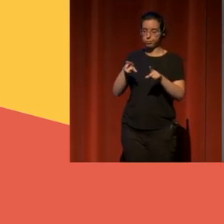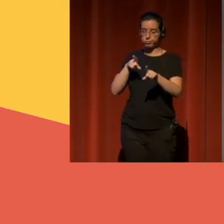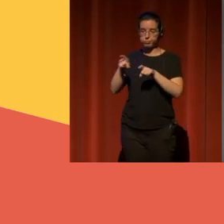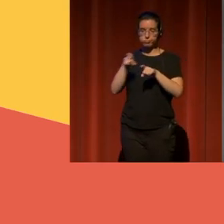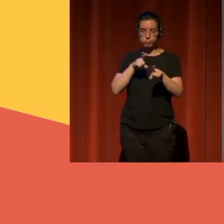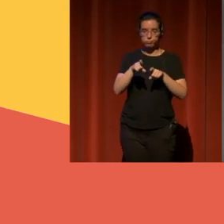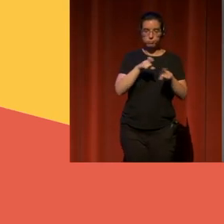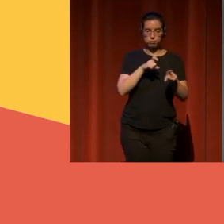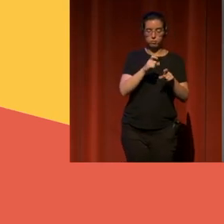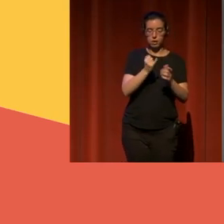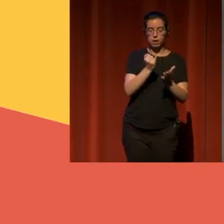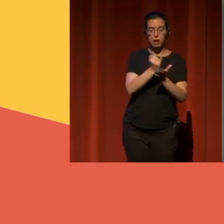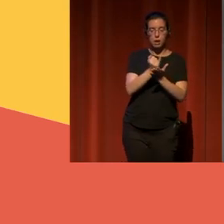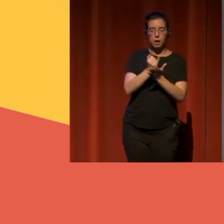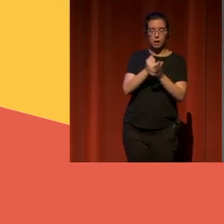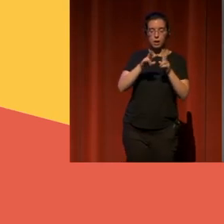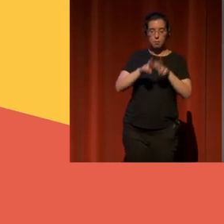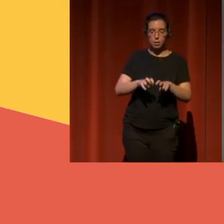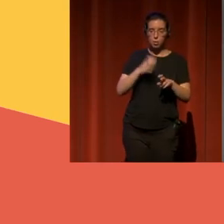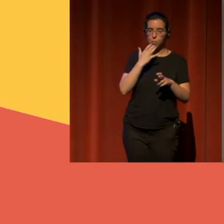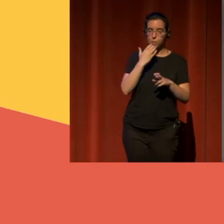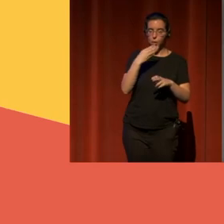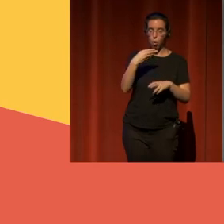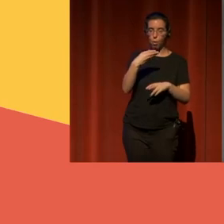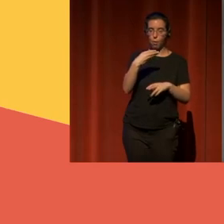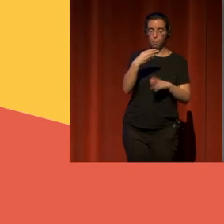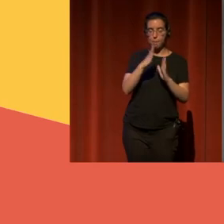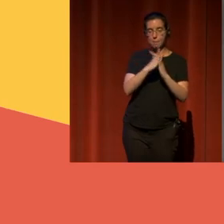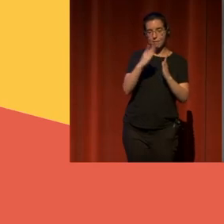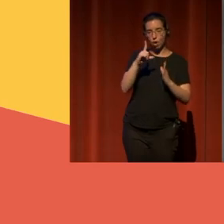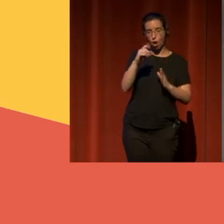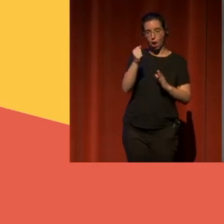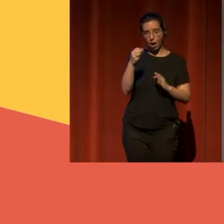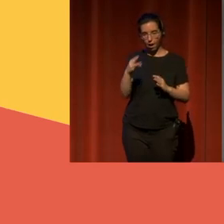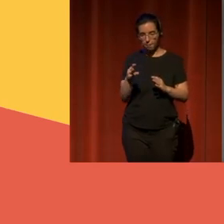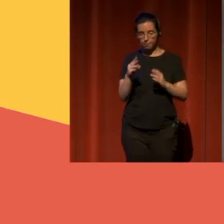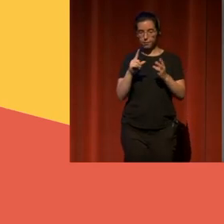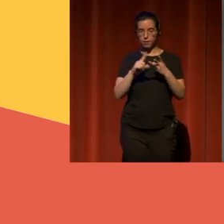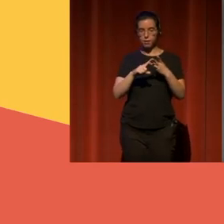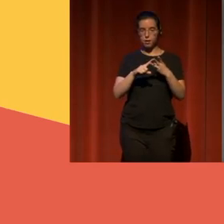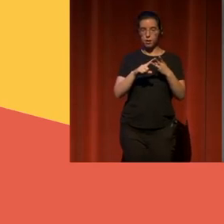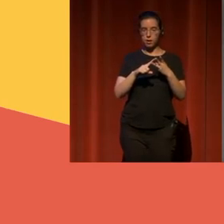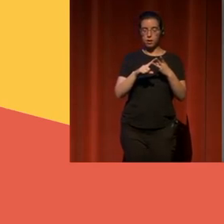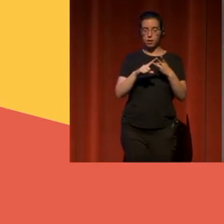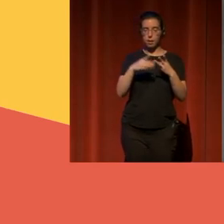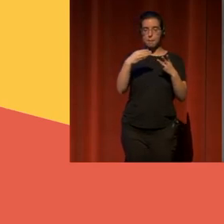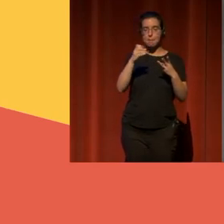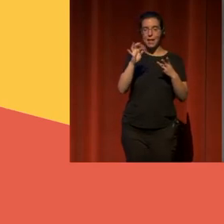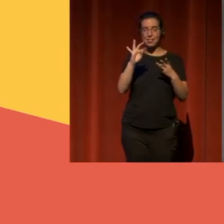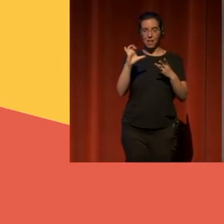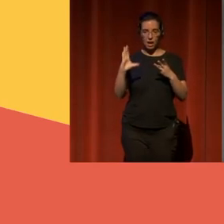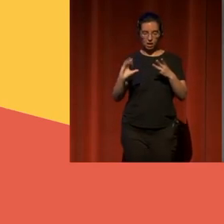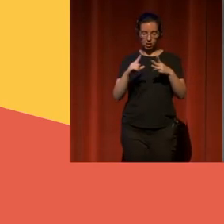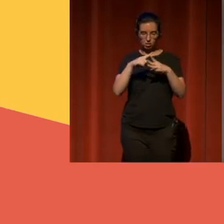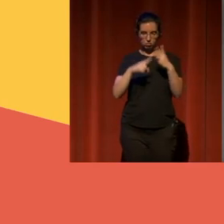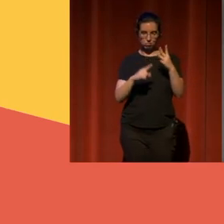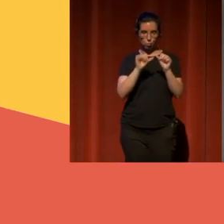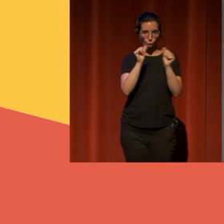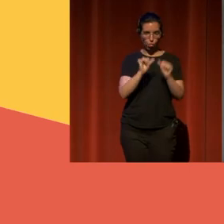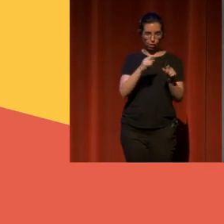esta investigación el modelo BiblioLab, el proyecto Labs Bibliotecarios y el modelo BETAC.